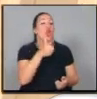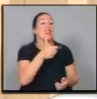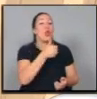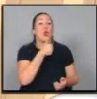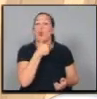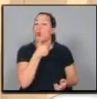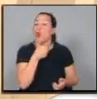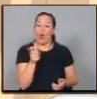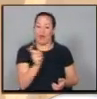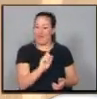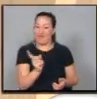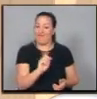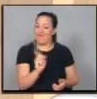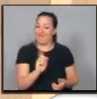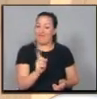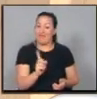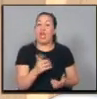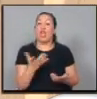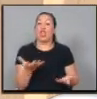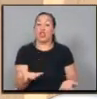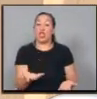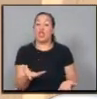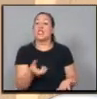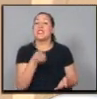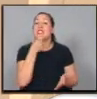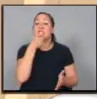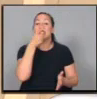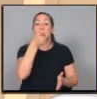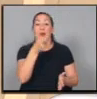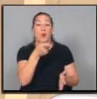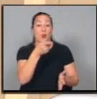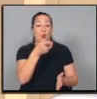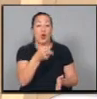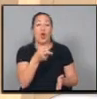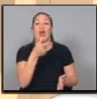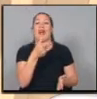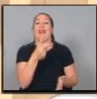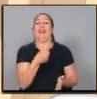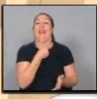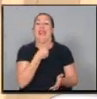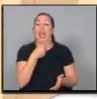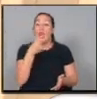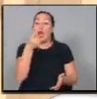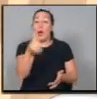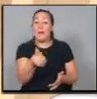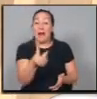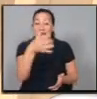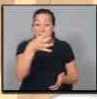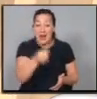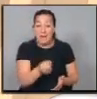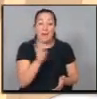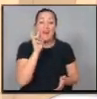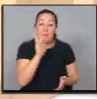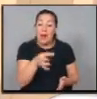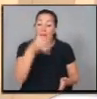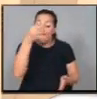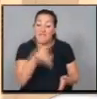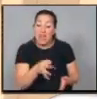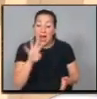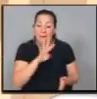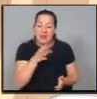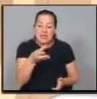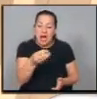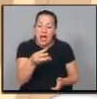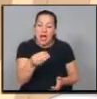jugo el limón verde. Entonces, fíjate que si vas a darte ese gusto, ese lujito de limón, fíjate que sea bien amarillo y tocalo de